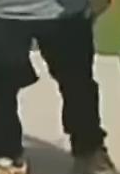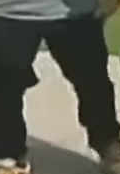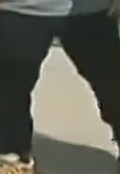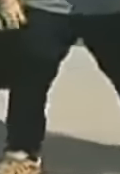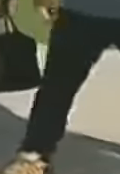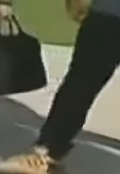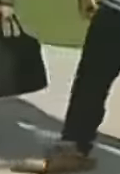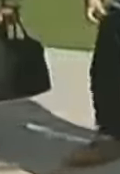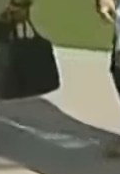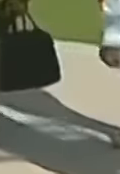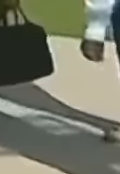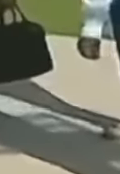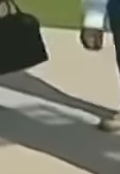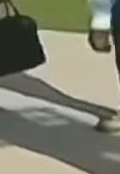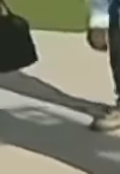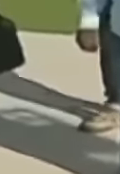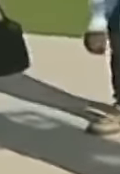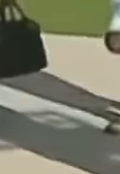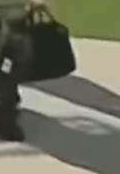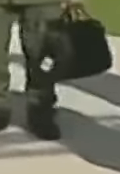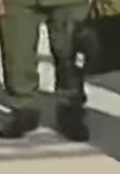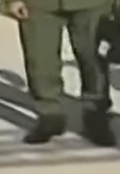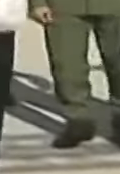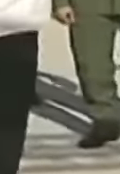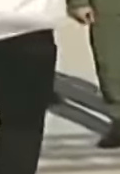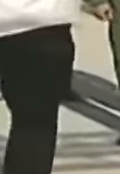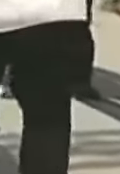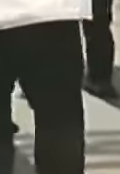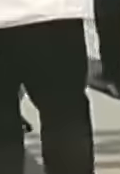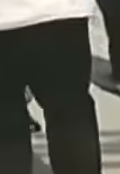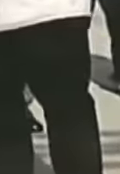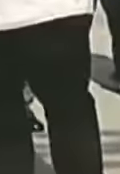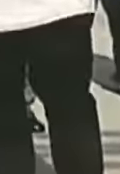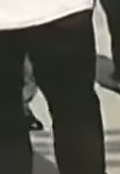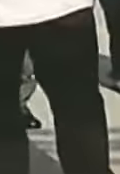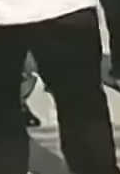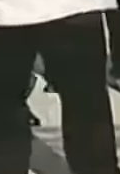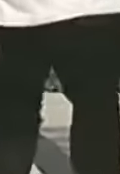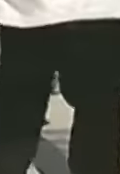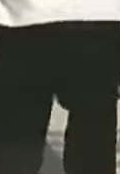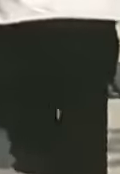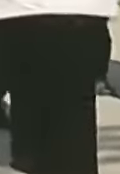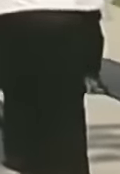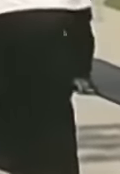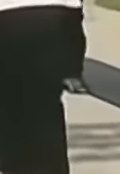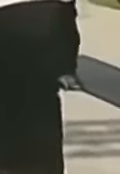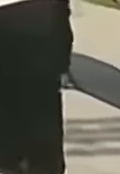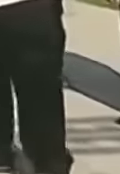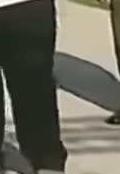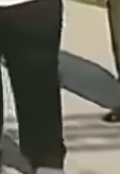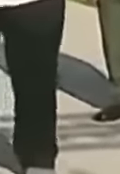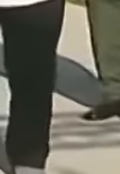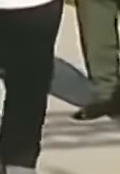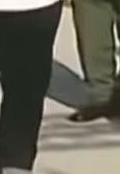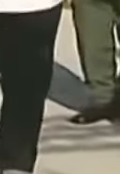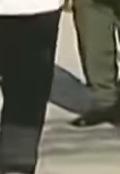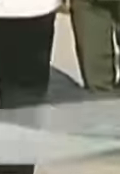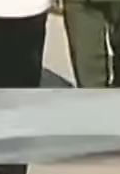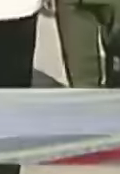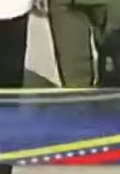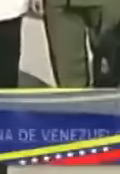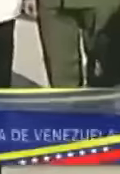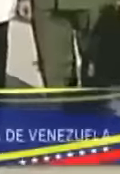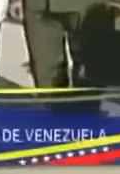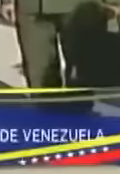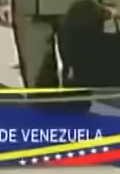saludo. Bueno, primera combatiente, mi saludo. Ministro Paredes, mi saludo. Aquí